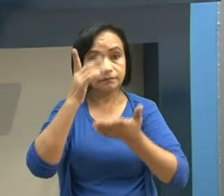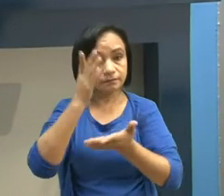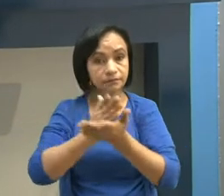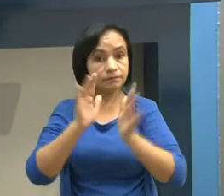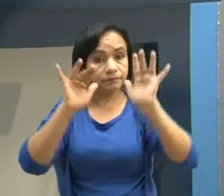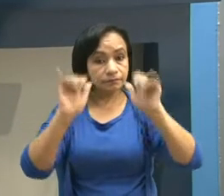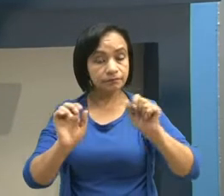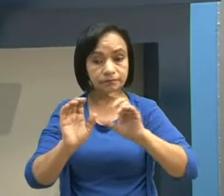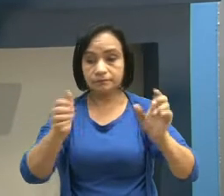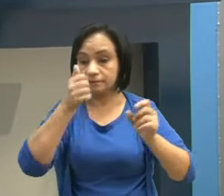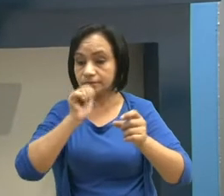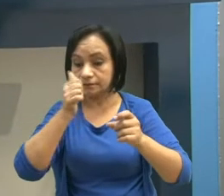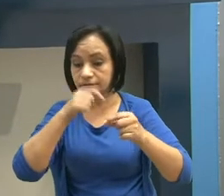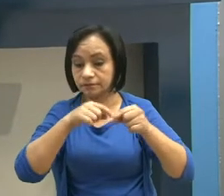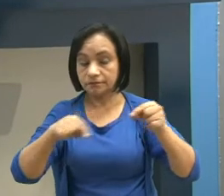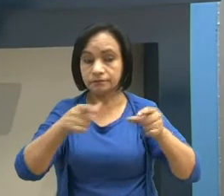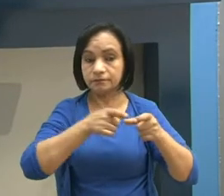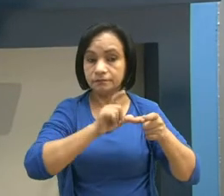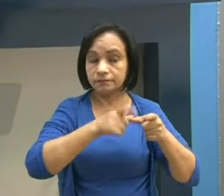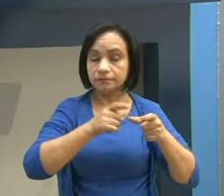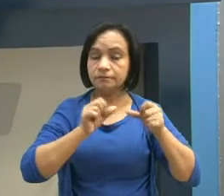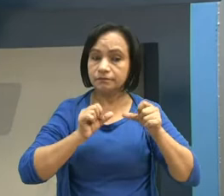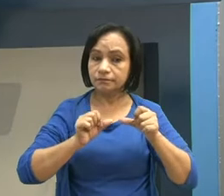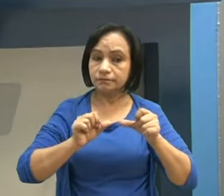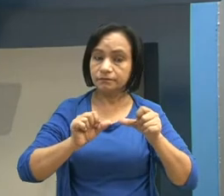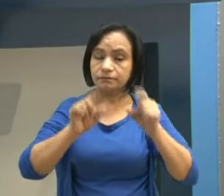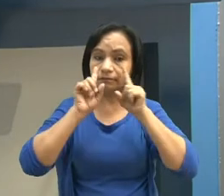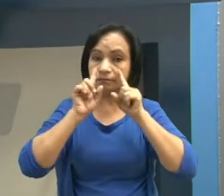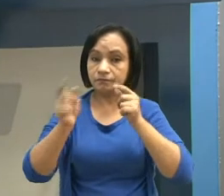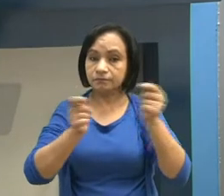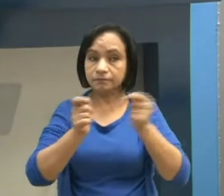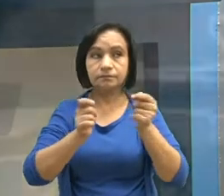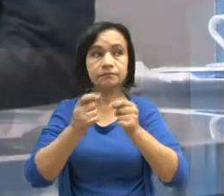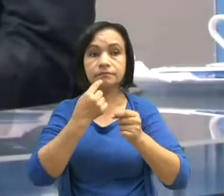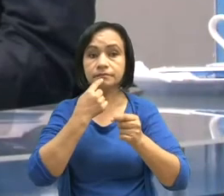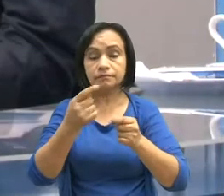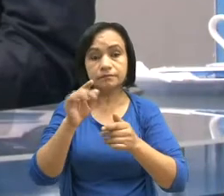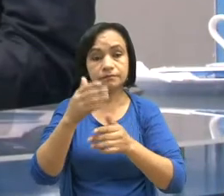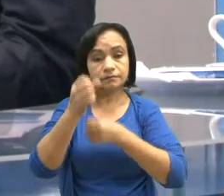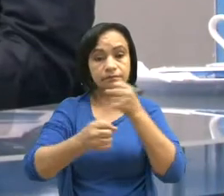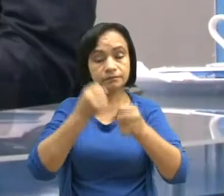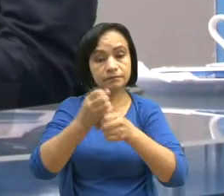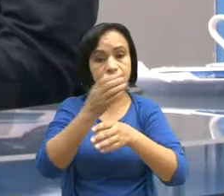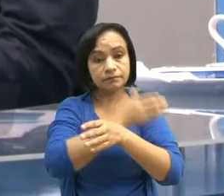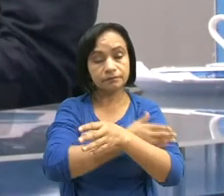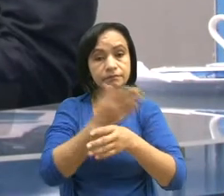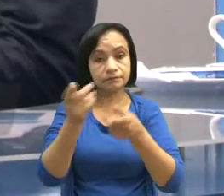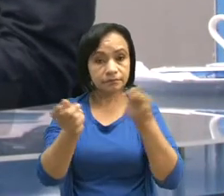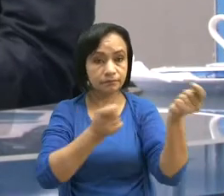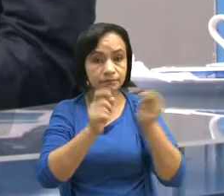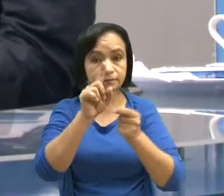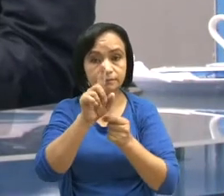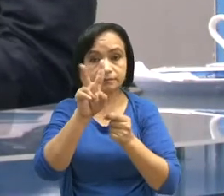está instalado, la operación y mantenimiento de estos sistemas, ¿verdad? Se estima más o menos, según el año pasado ya medido, ¿no?, más